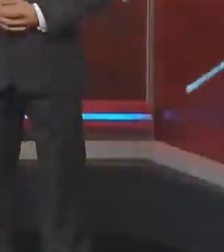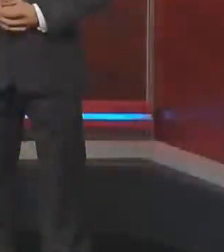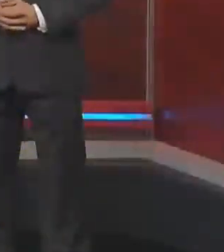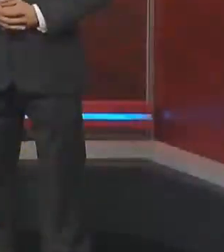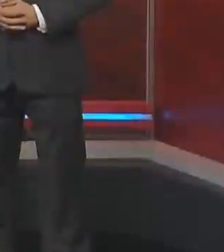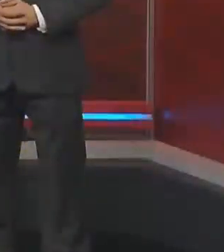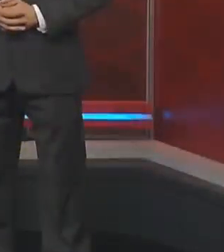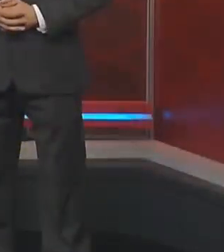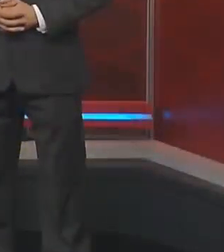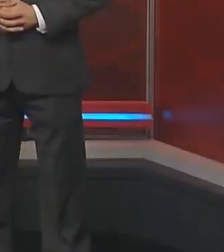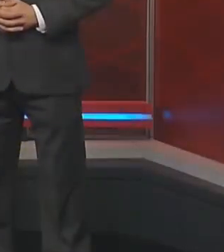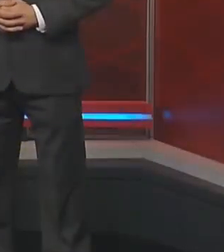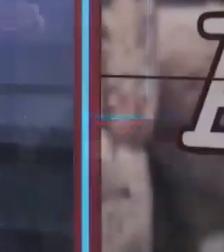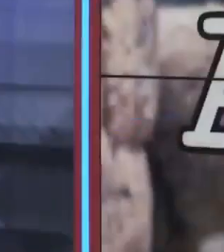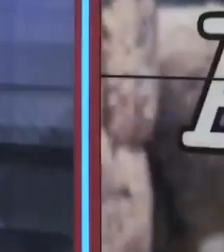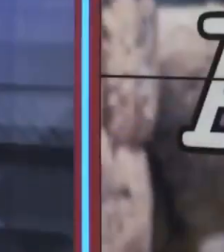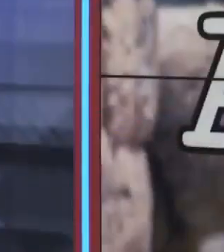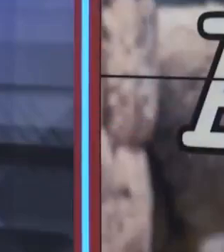Aymara.